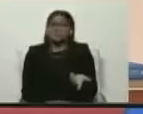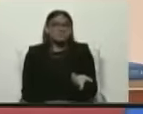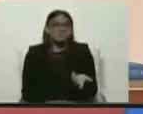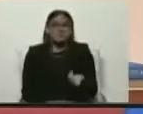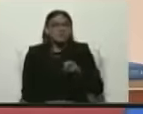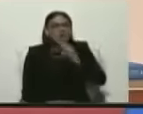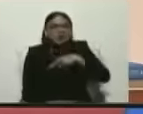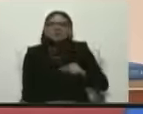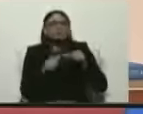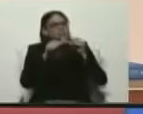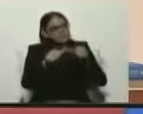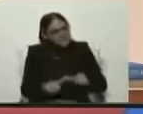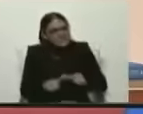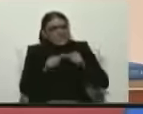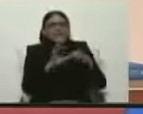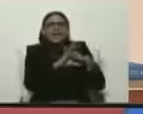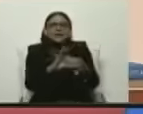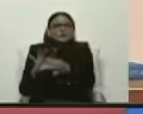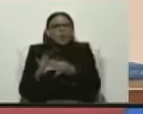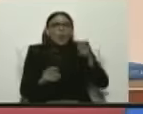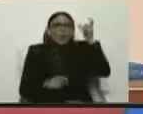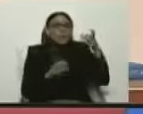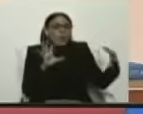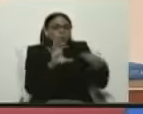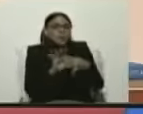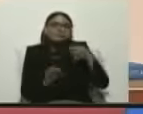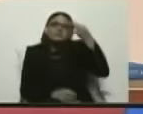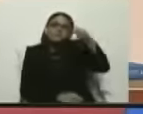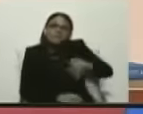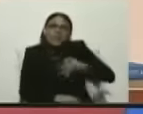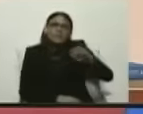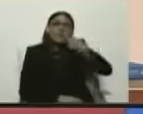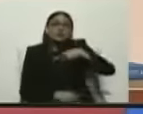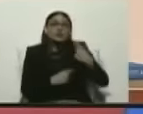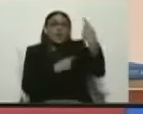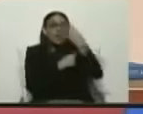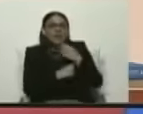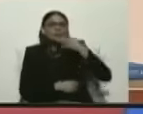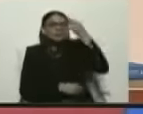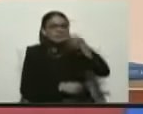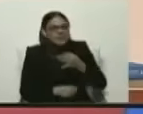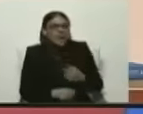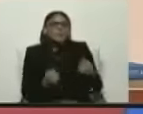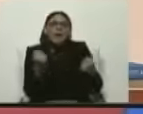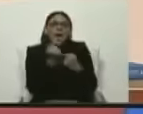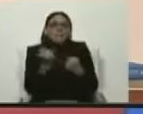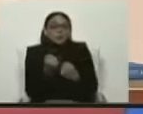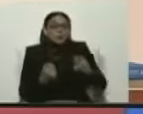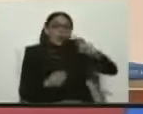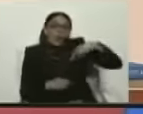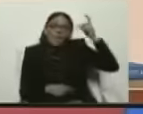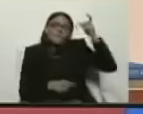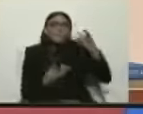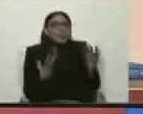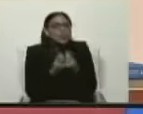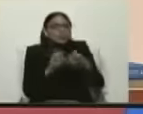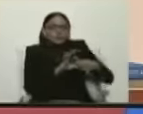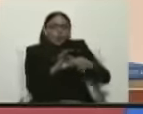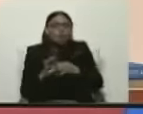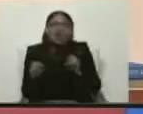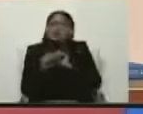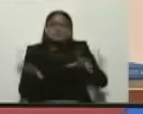No, nosotros andamos con el pueblo siempre, y nuestra obligación siempre será estar junto al pueblo. Con el pueblo todo, sin el